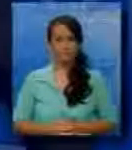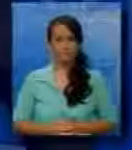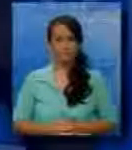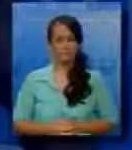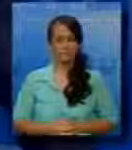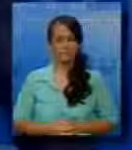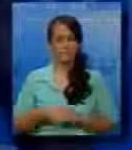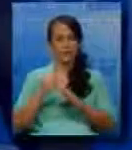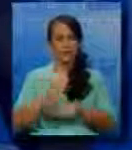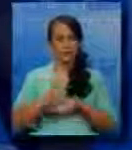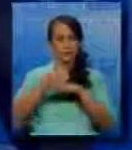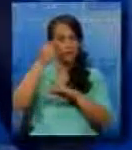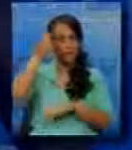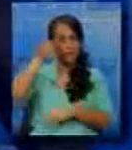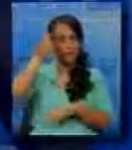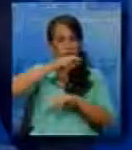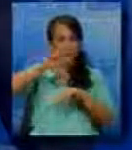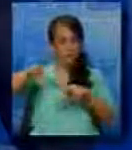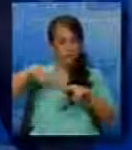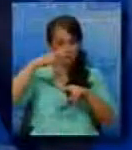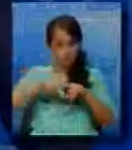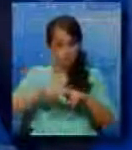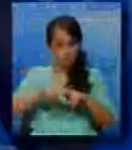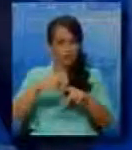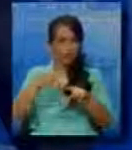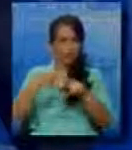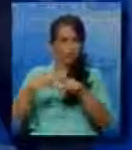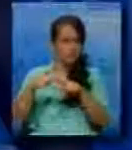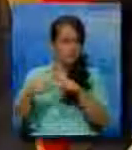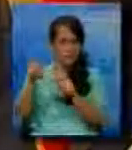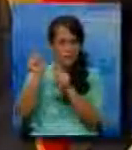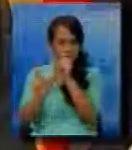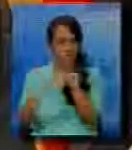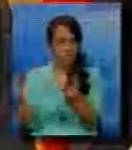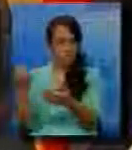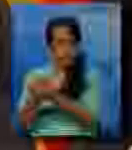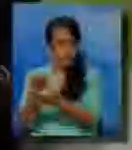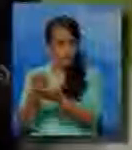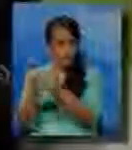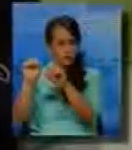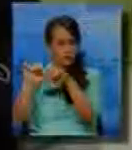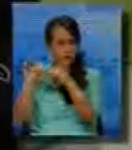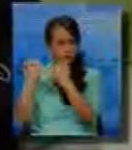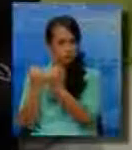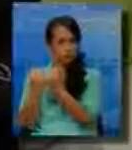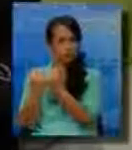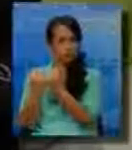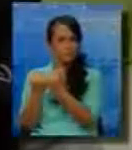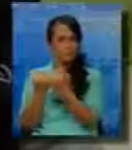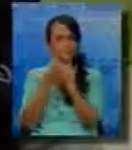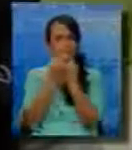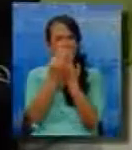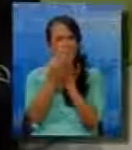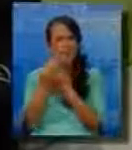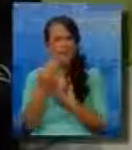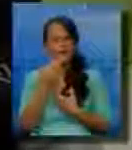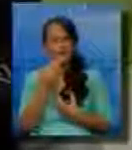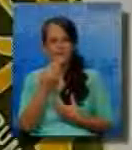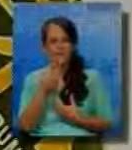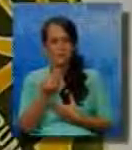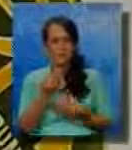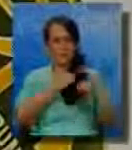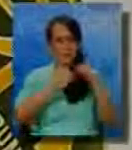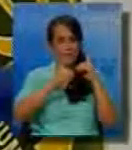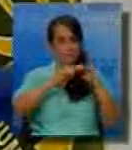Las autoridades del gobierno nacional e integrantes del sector de la economía popular y solidaria dieron a conocer los primeros resultados de los